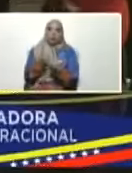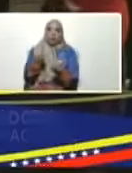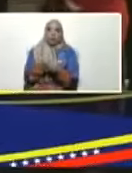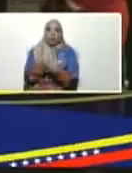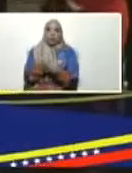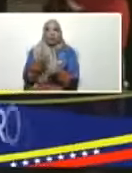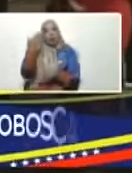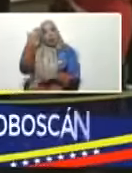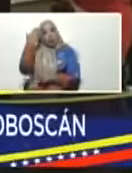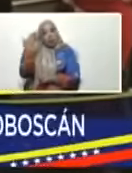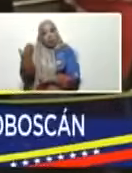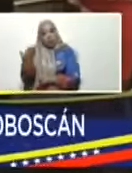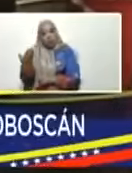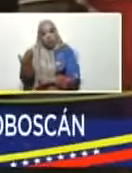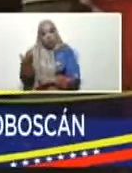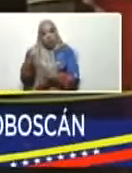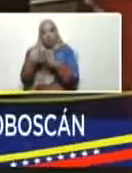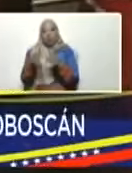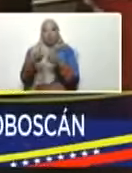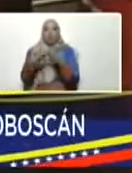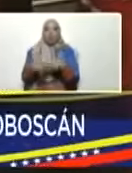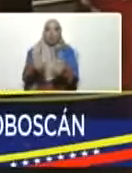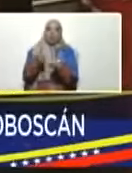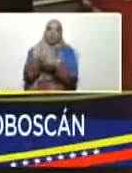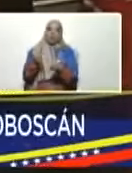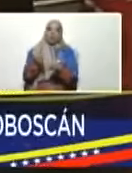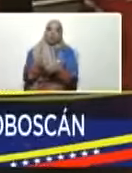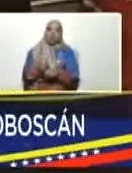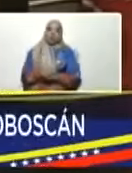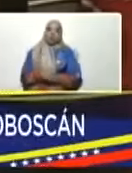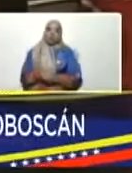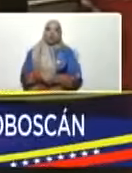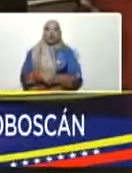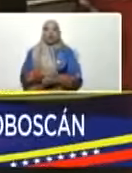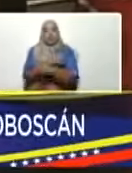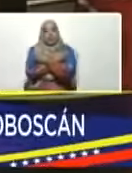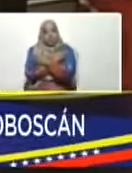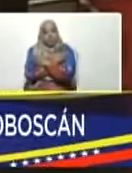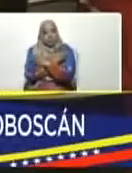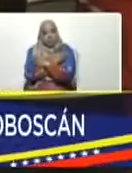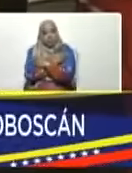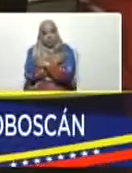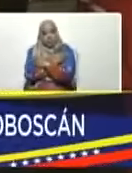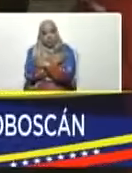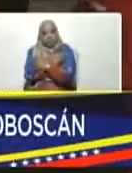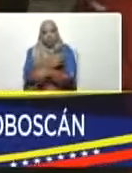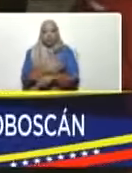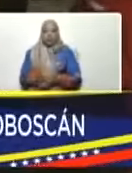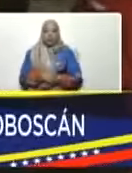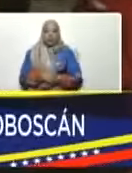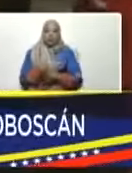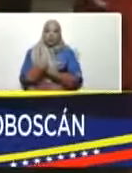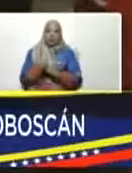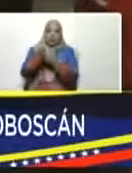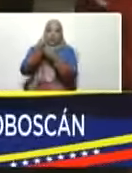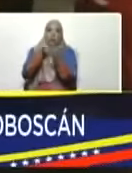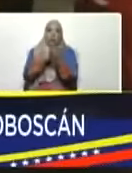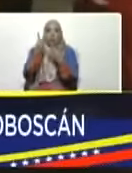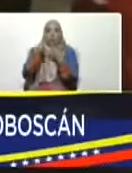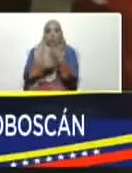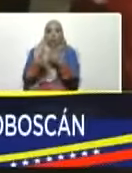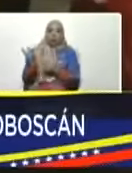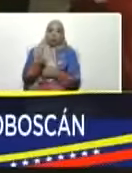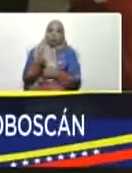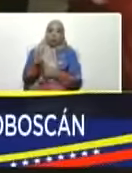darle un saludo a todos los inversionistas, felicito a las líderes del proyecto en Venezuela,